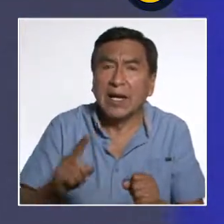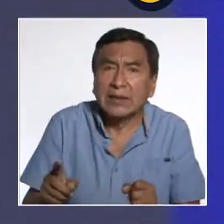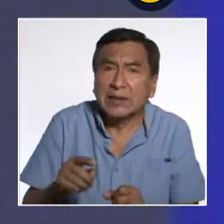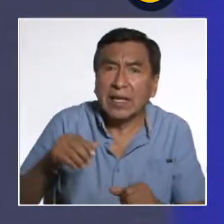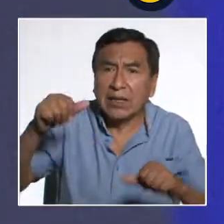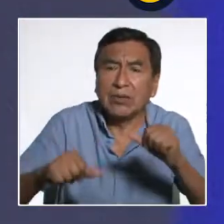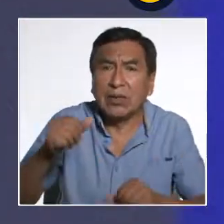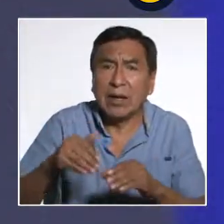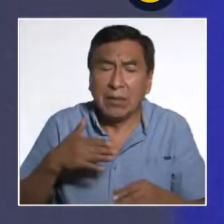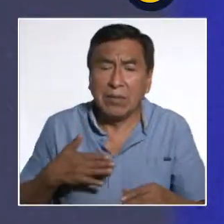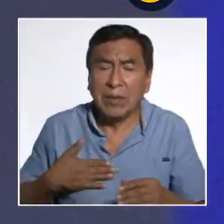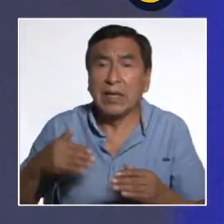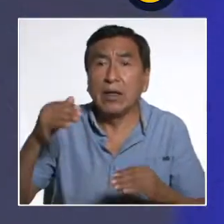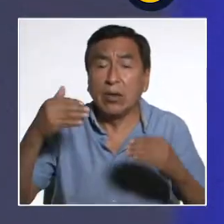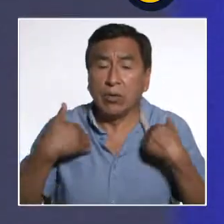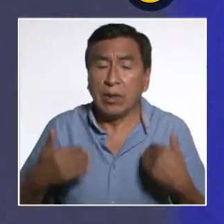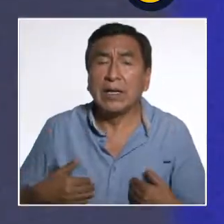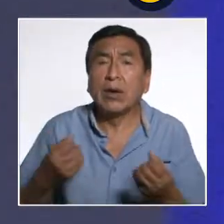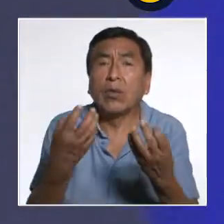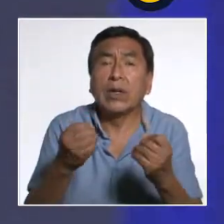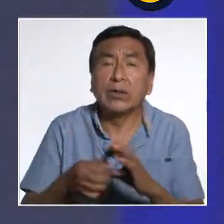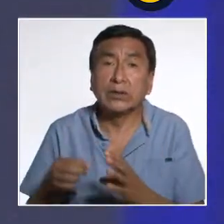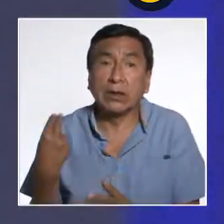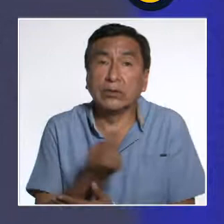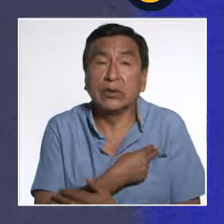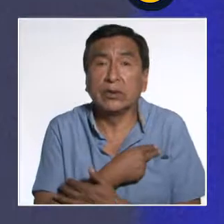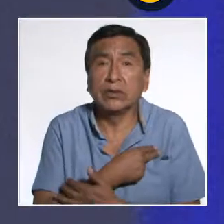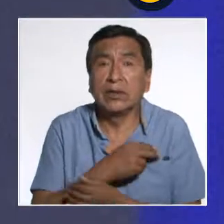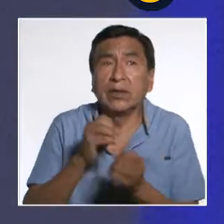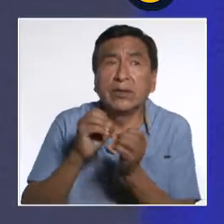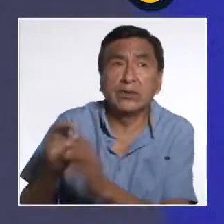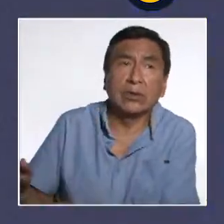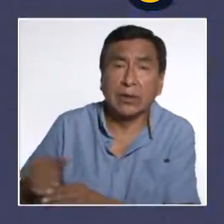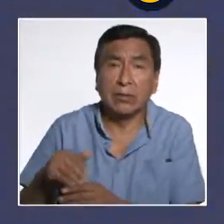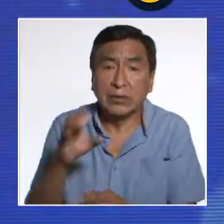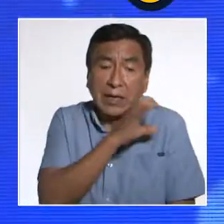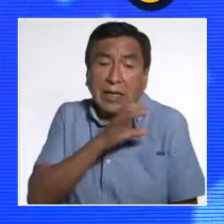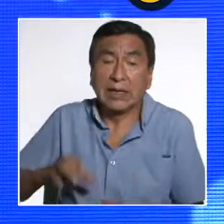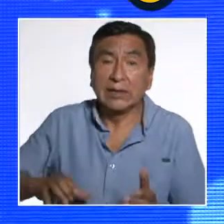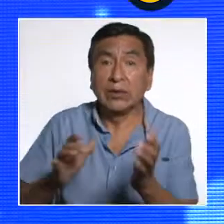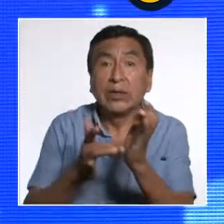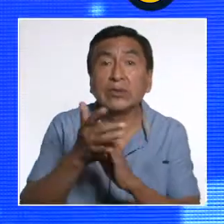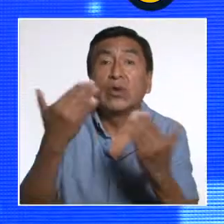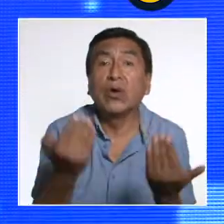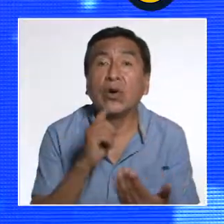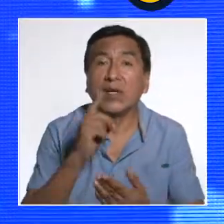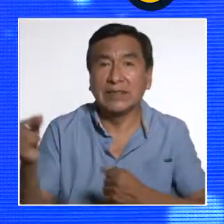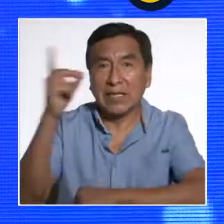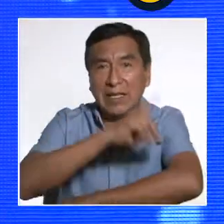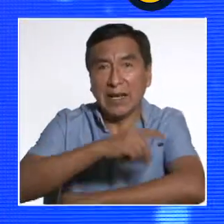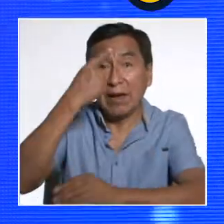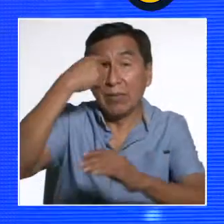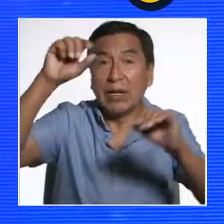humanidad, ¿cuántos de nosotros nos soltamos de Cristo Jesús? Hoy es el día para